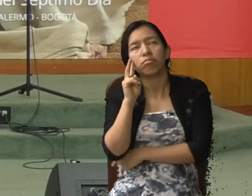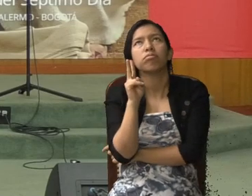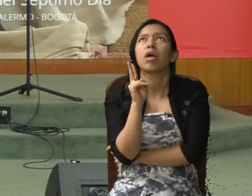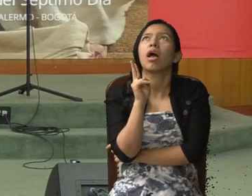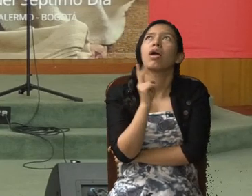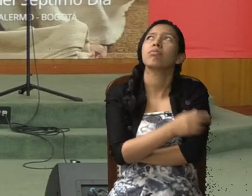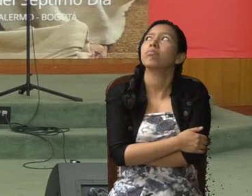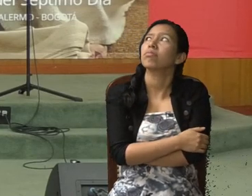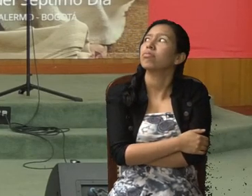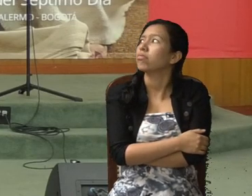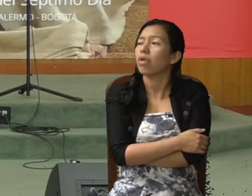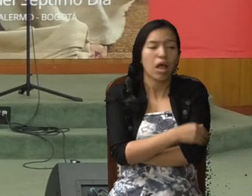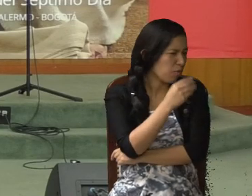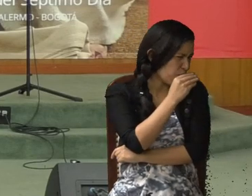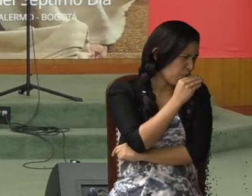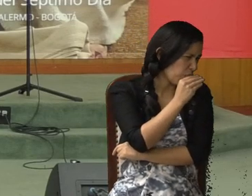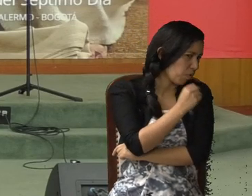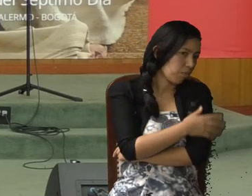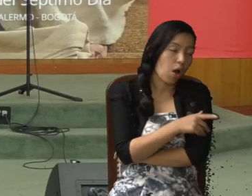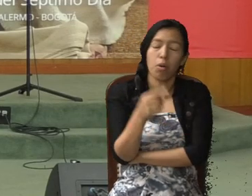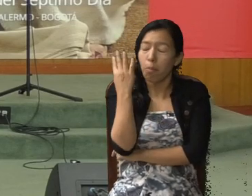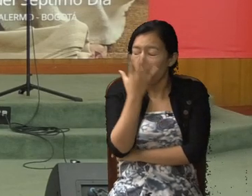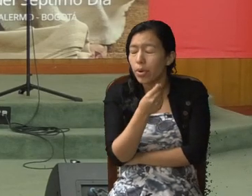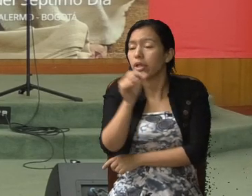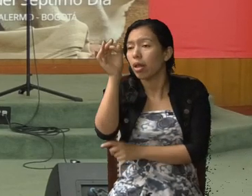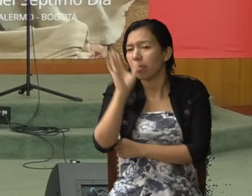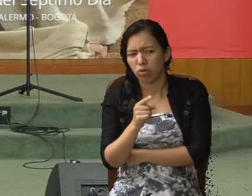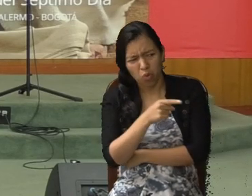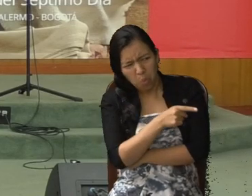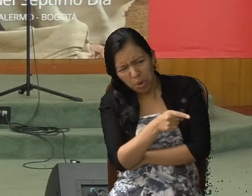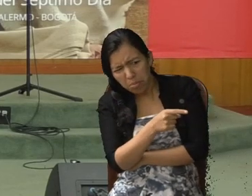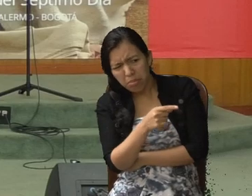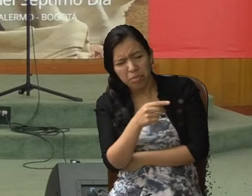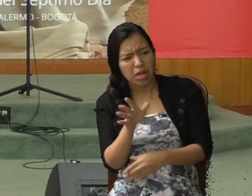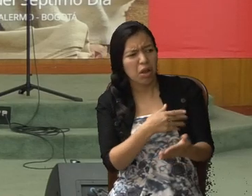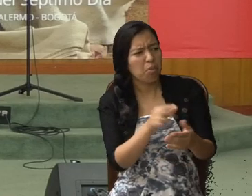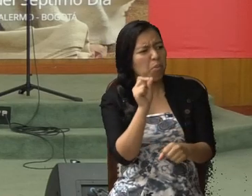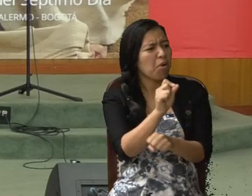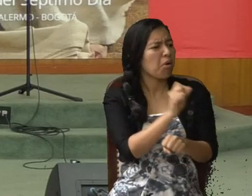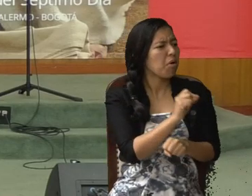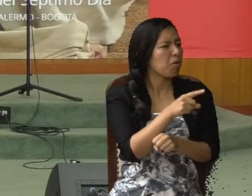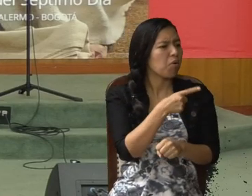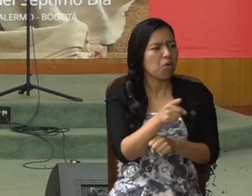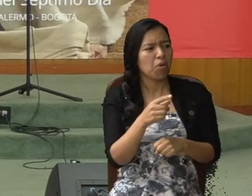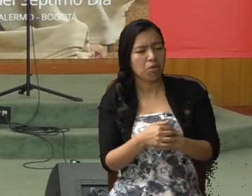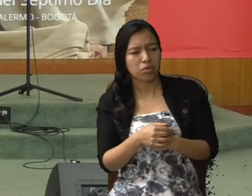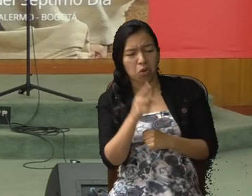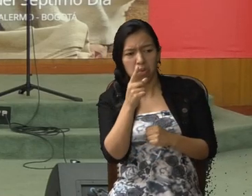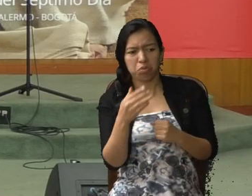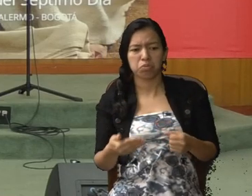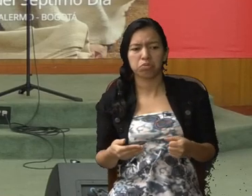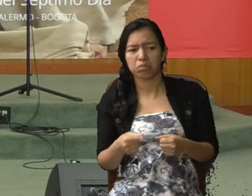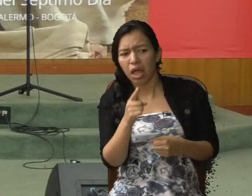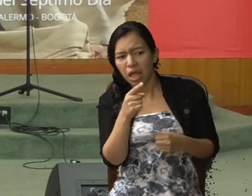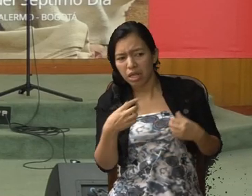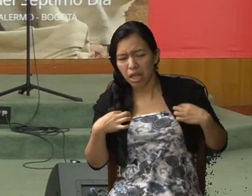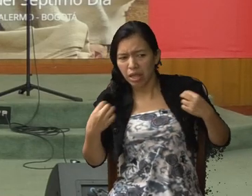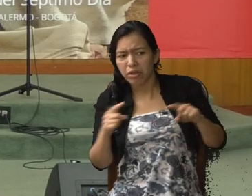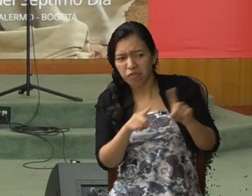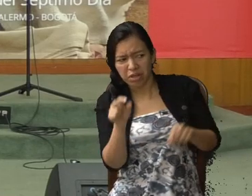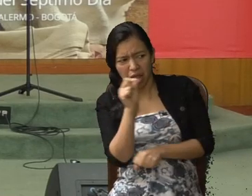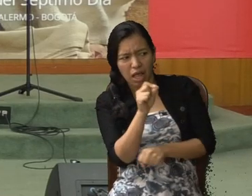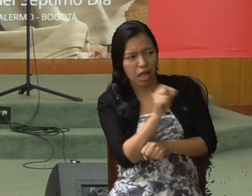techo, diciendo, ah, qué bonita la predicación, criticando a los músicos o criticando a quienes están vestidos de manera diferente, pero